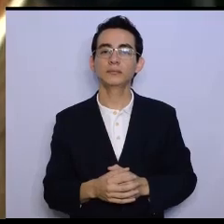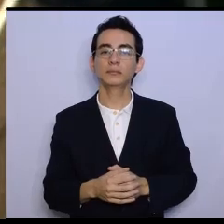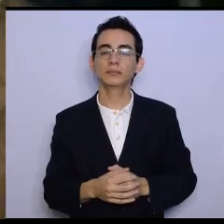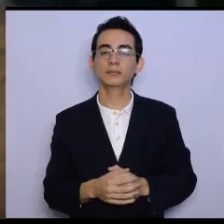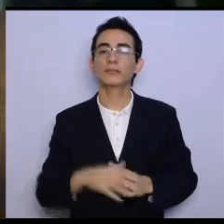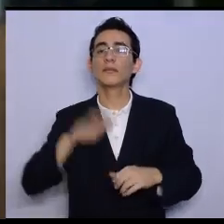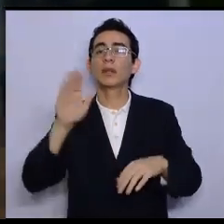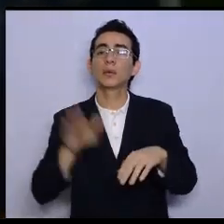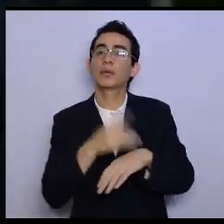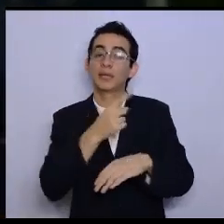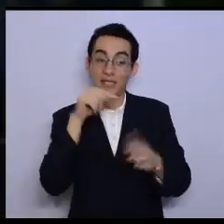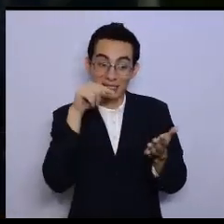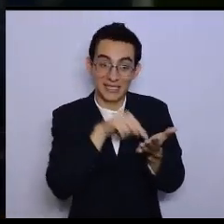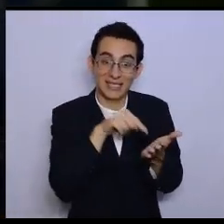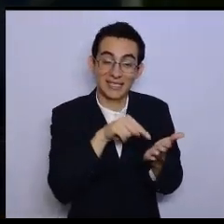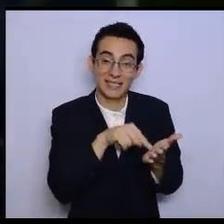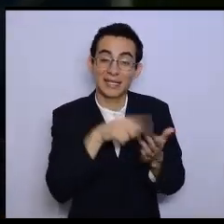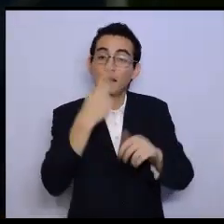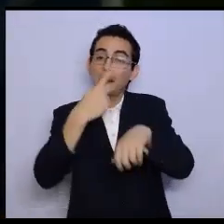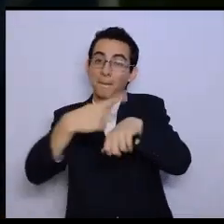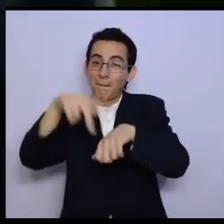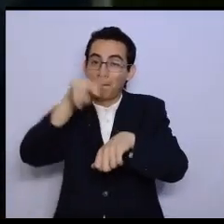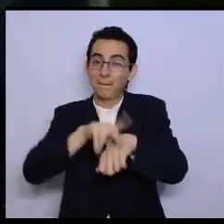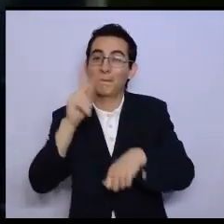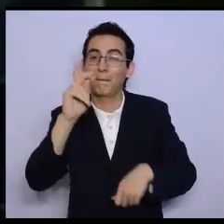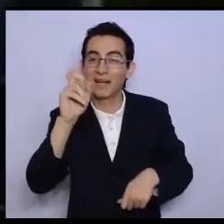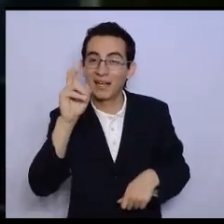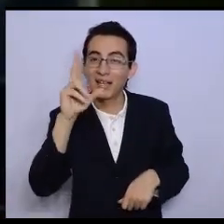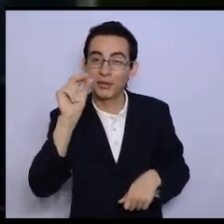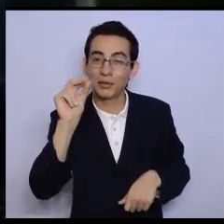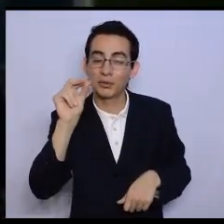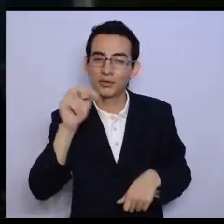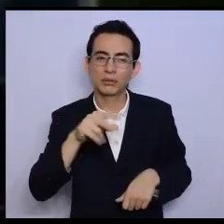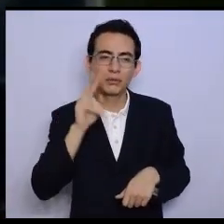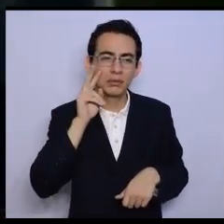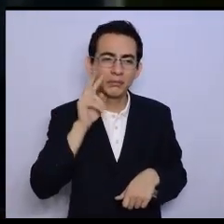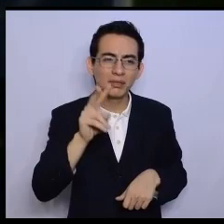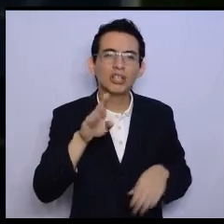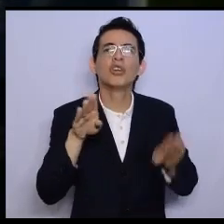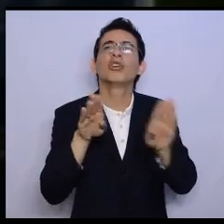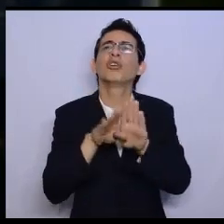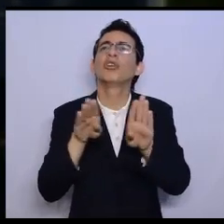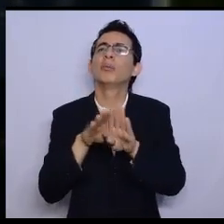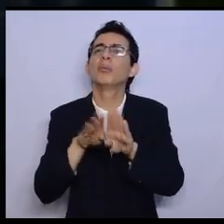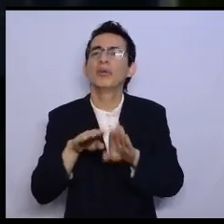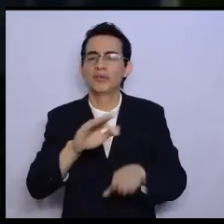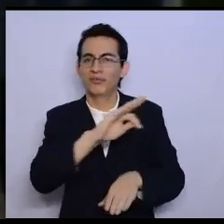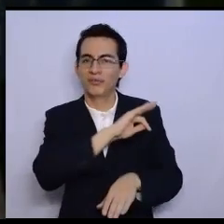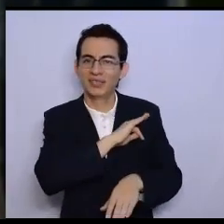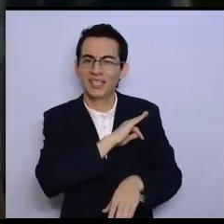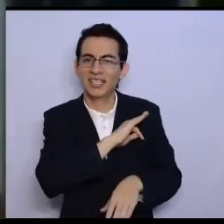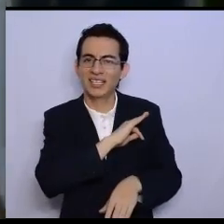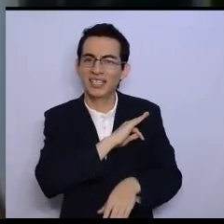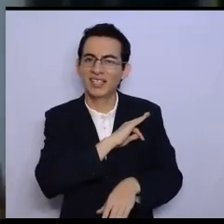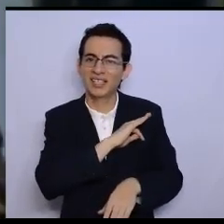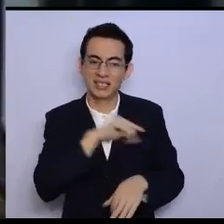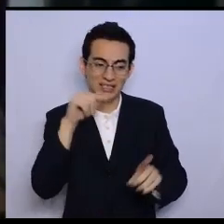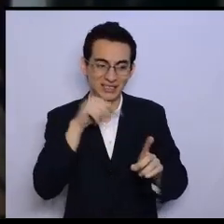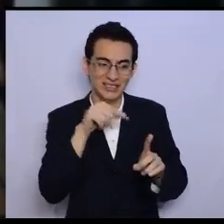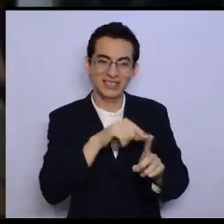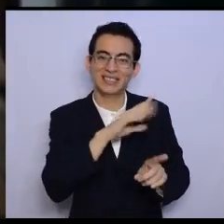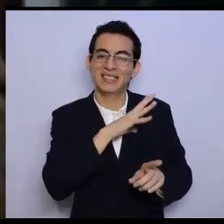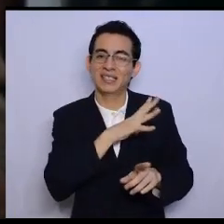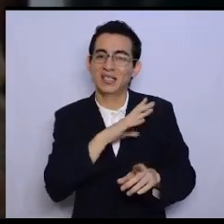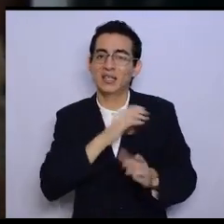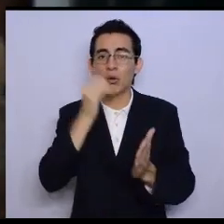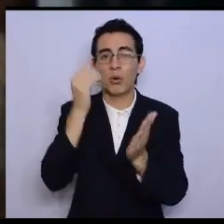Porque aquí Pedro compara la pureza de la fe que es metida al crisol con el